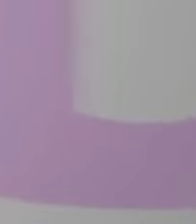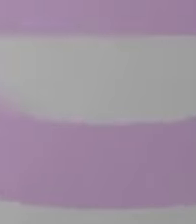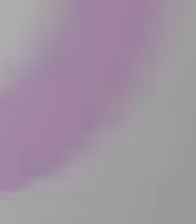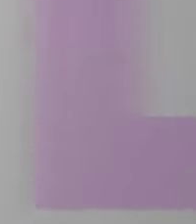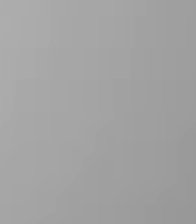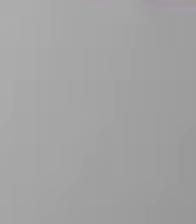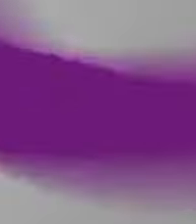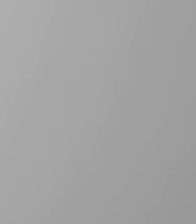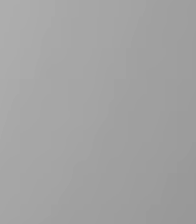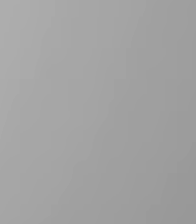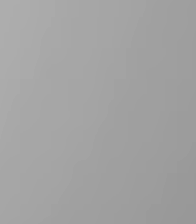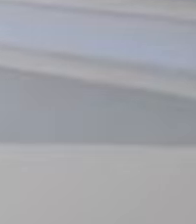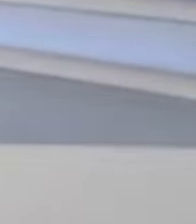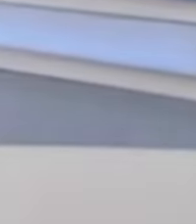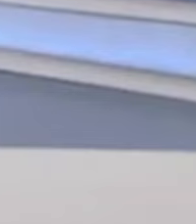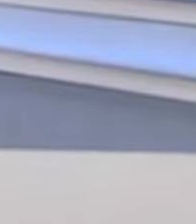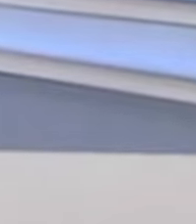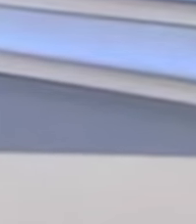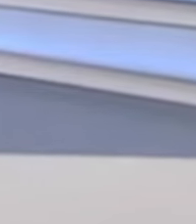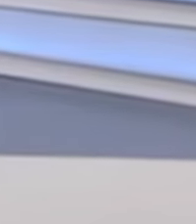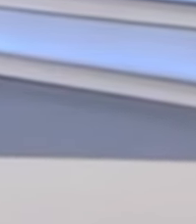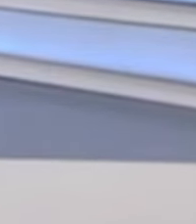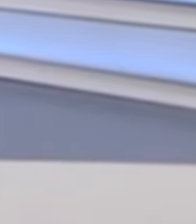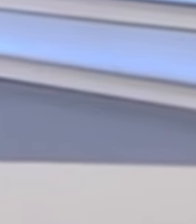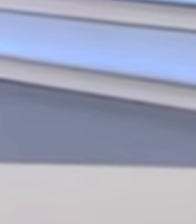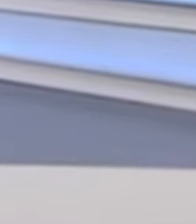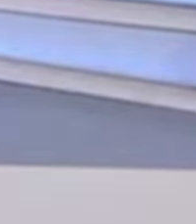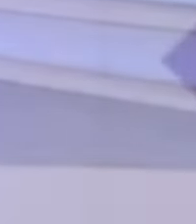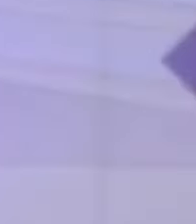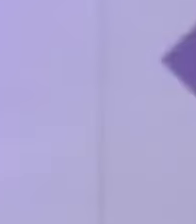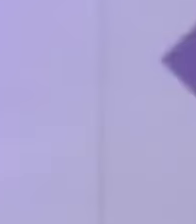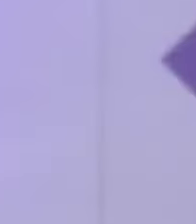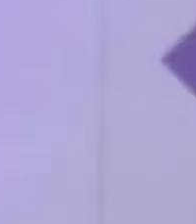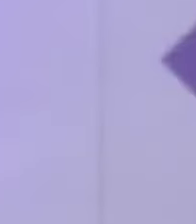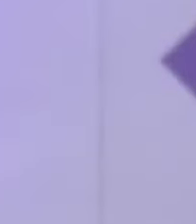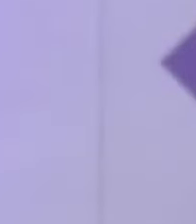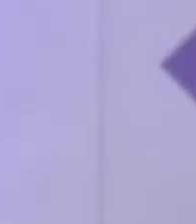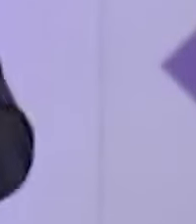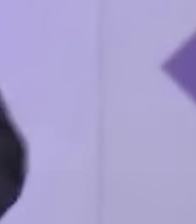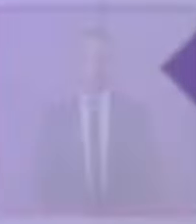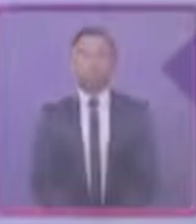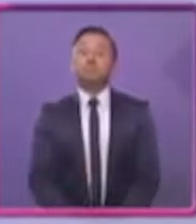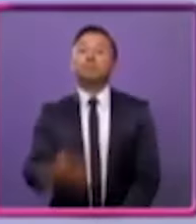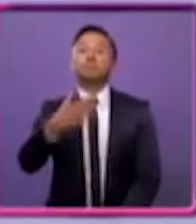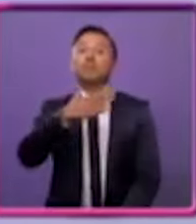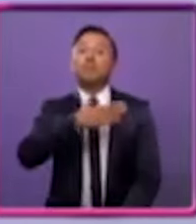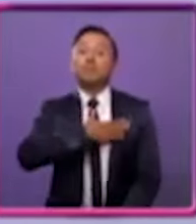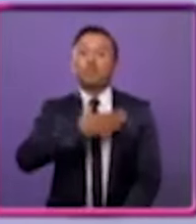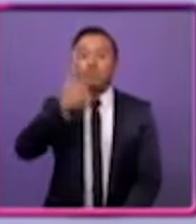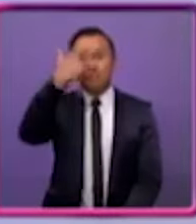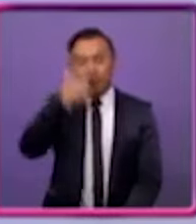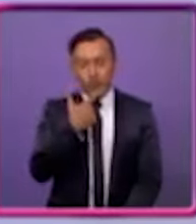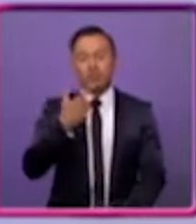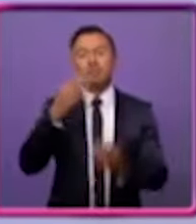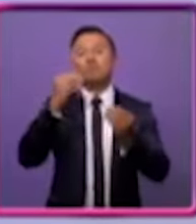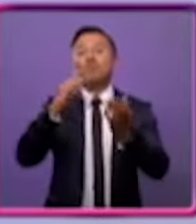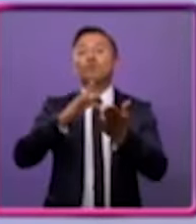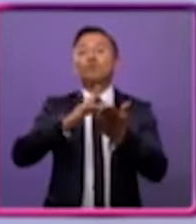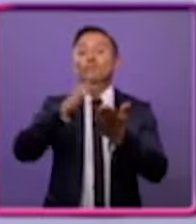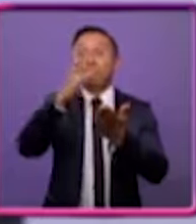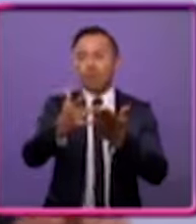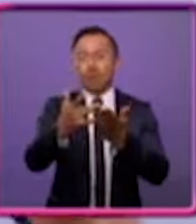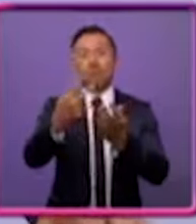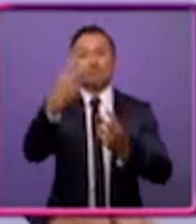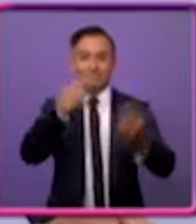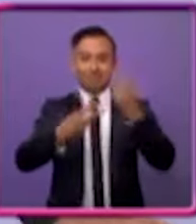moderado por el periodista Javier solorzano el primer Debate de Los seis candidatos a la gobernatura del Estado de México Se llevó a cabo